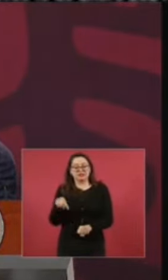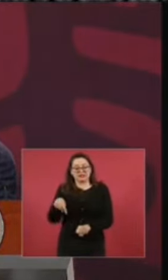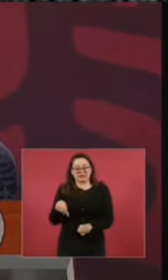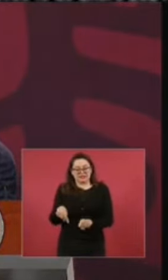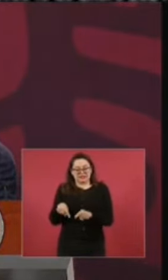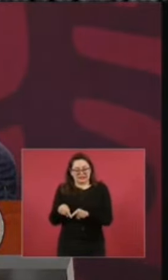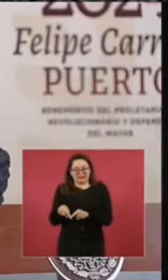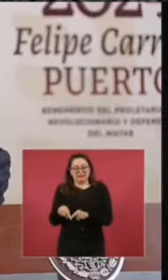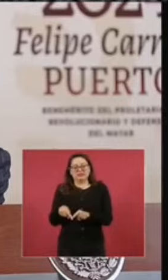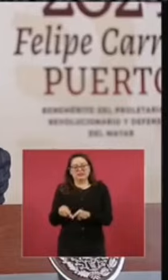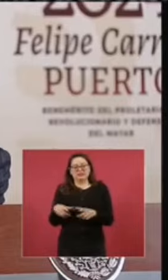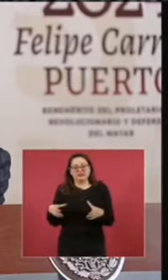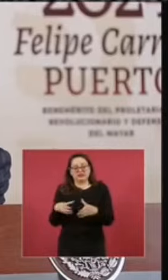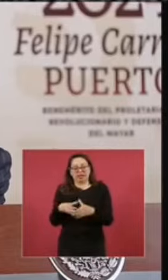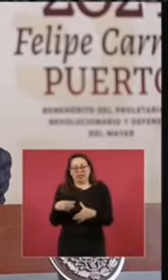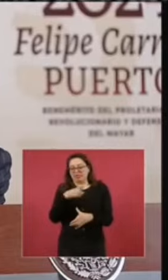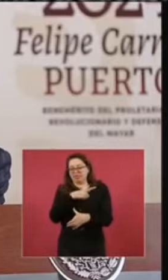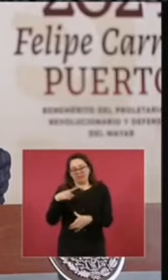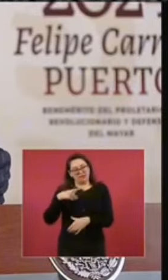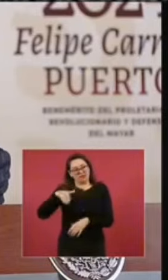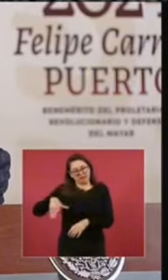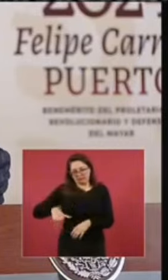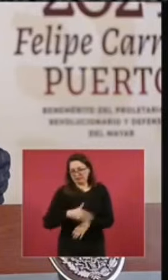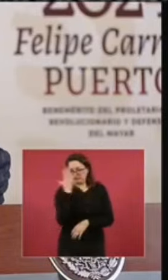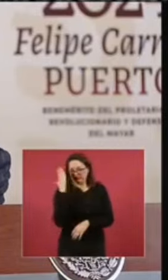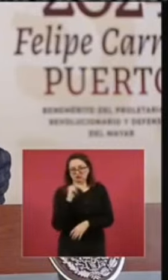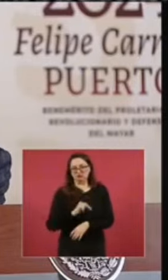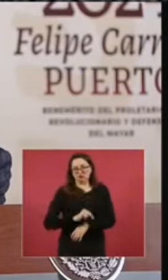a imponerse al norte